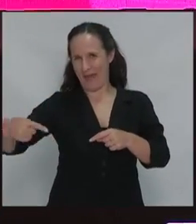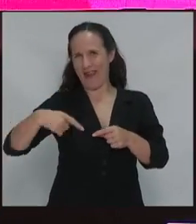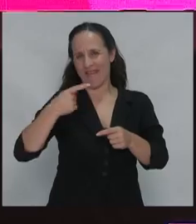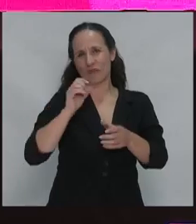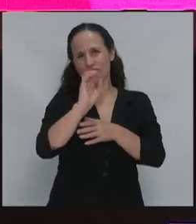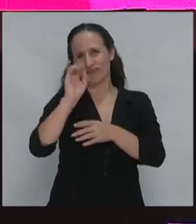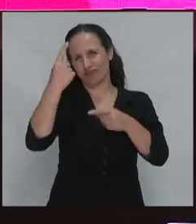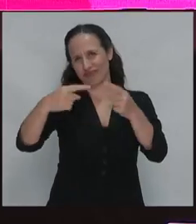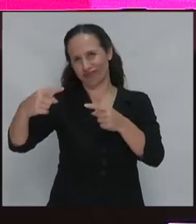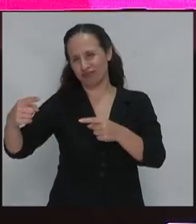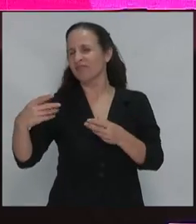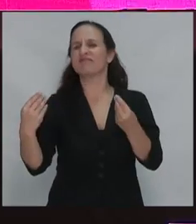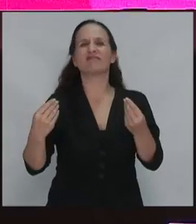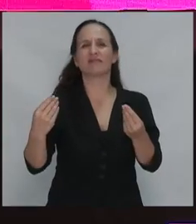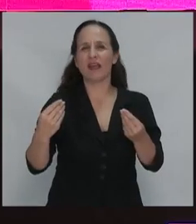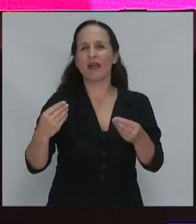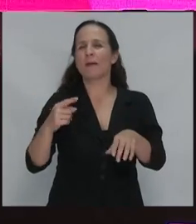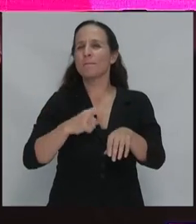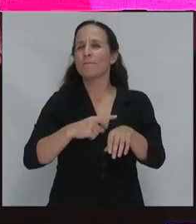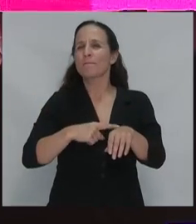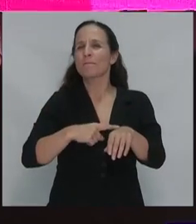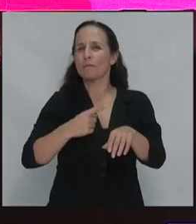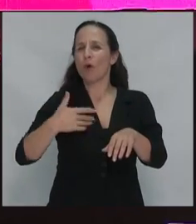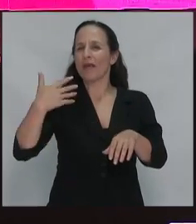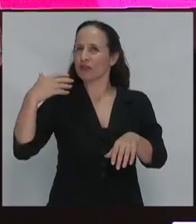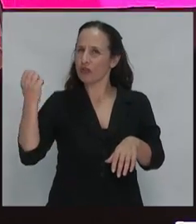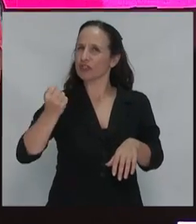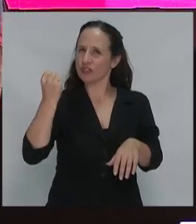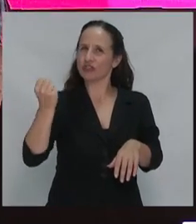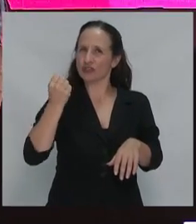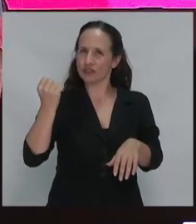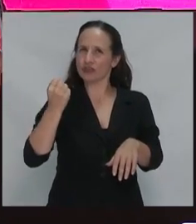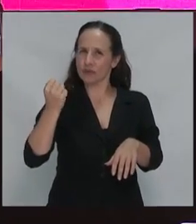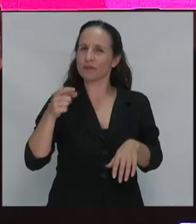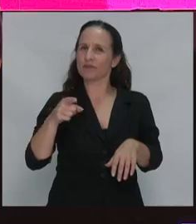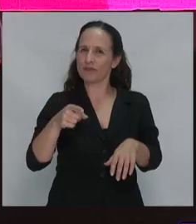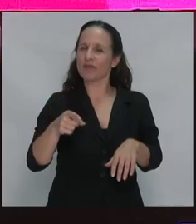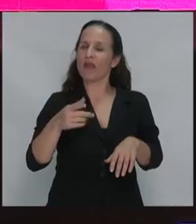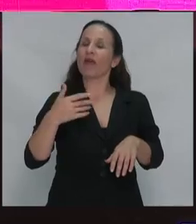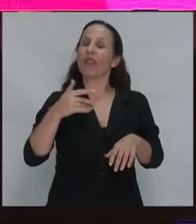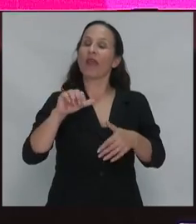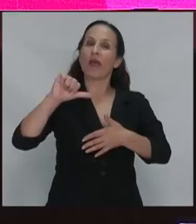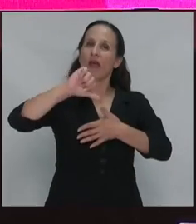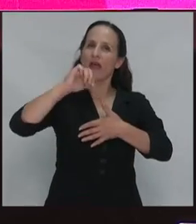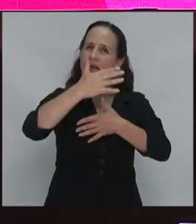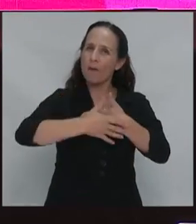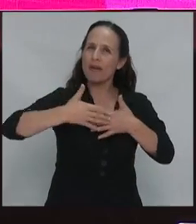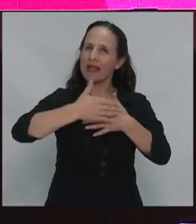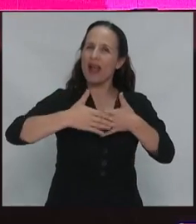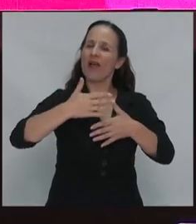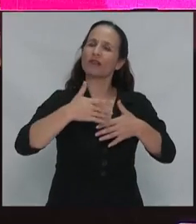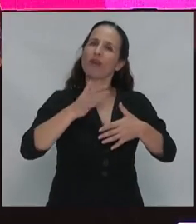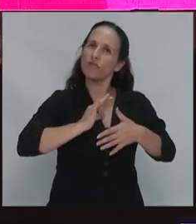algunos de los momentos más significativos de las transformaciones que se vivieron en américa latina